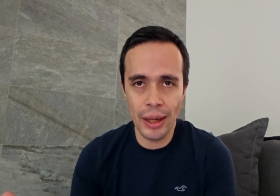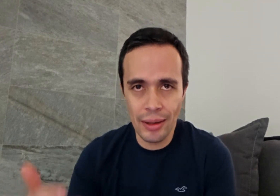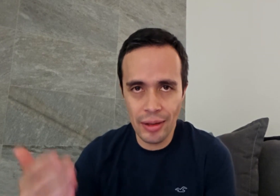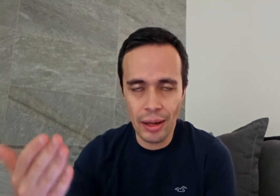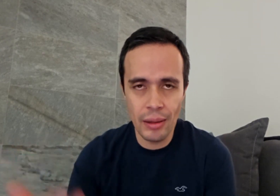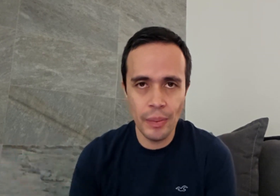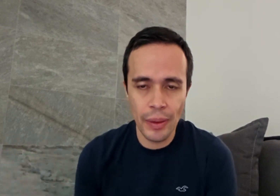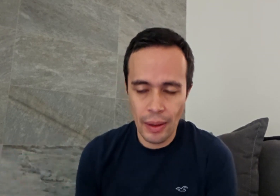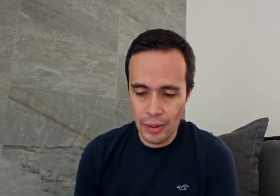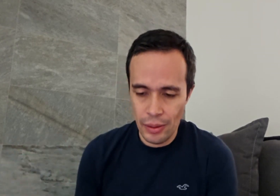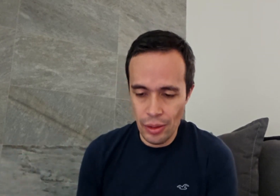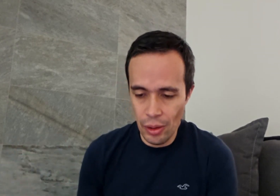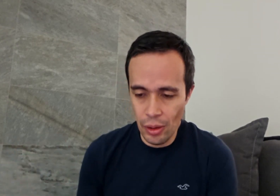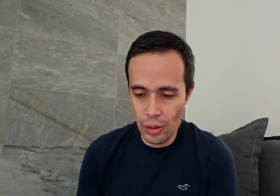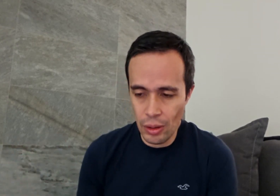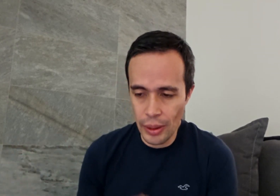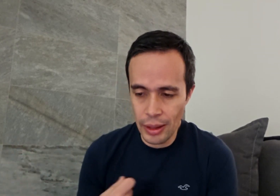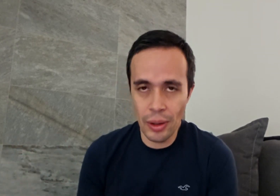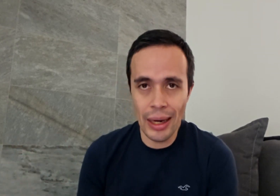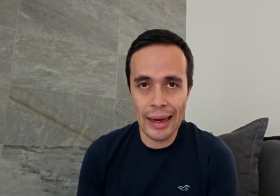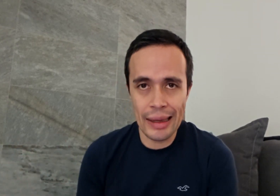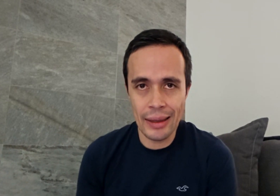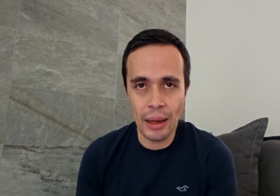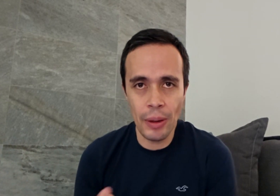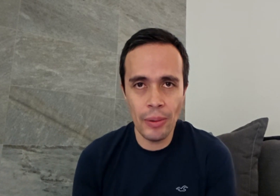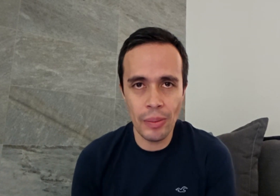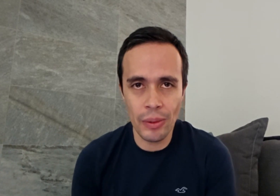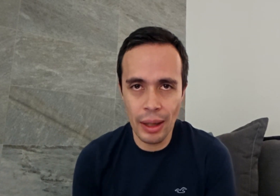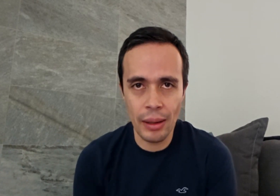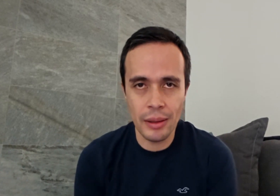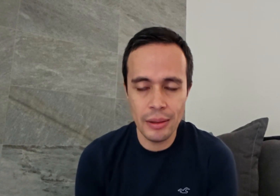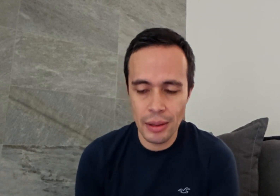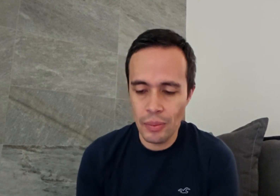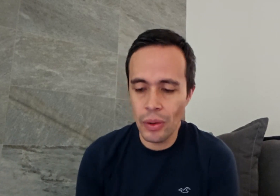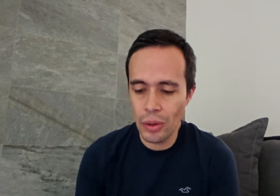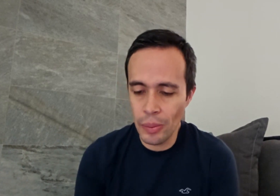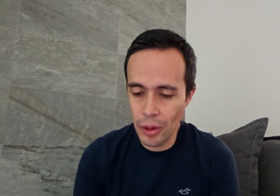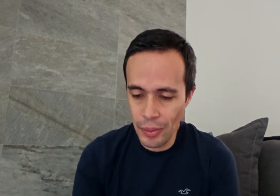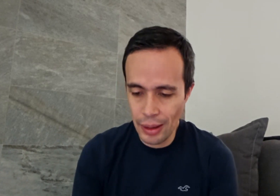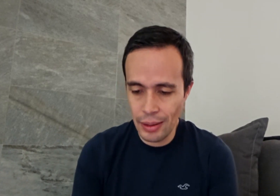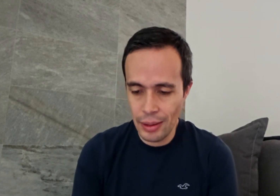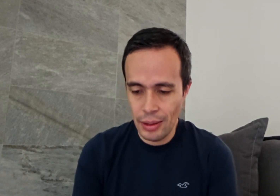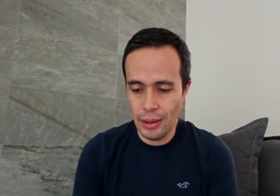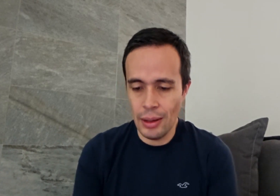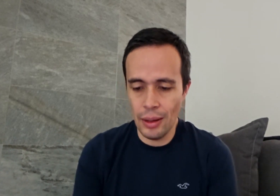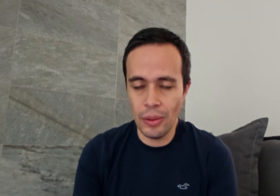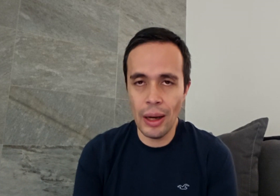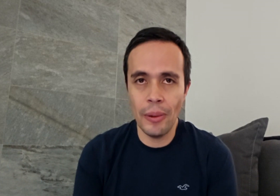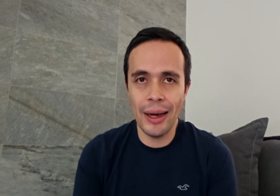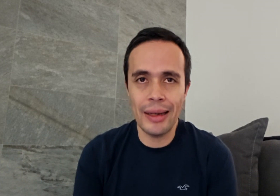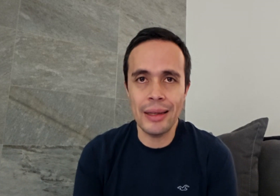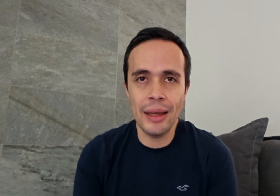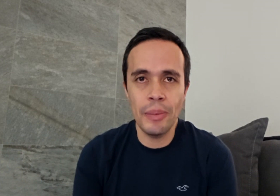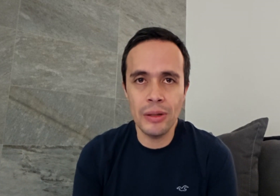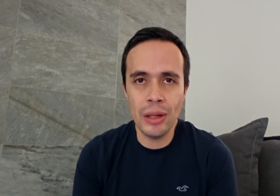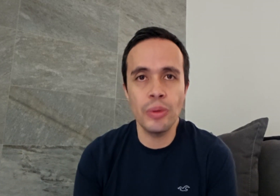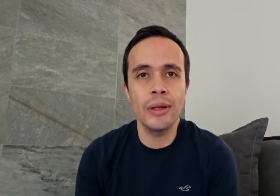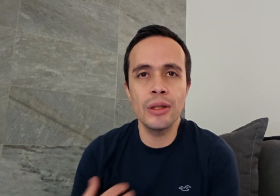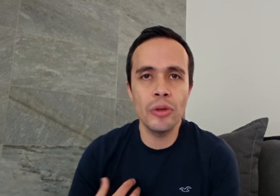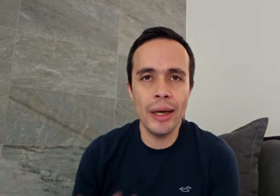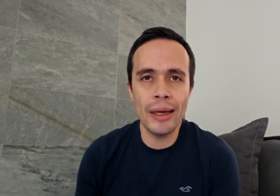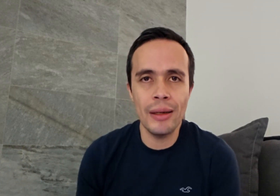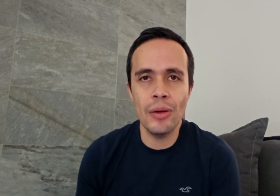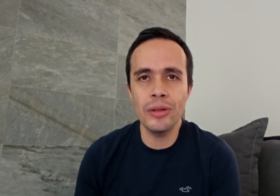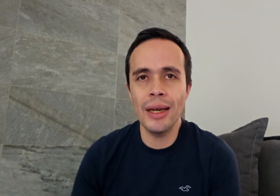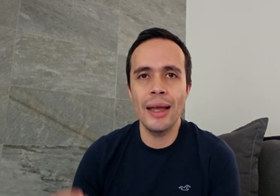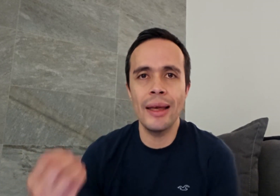ministros podrán decir, yo le obedezco a la gente, al pueblo, porque votó por mí una buena cantidad de personas, por